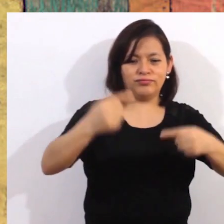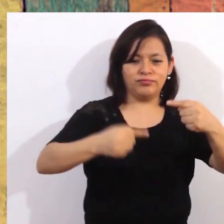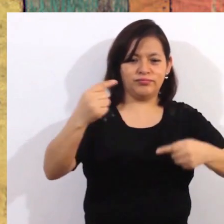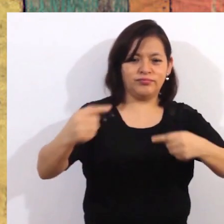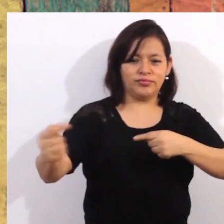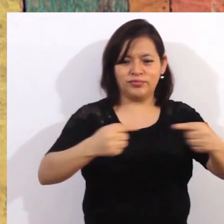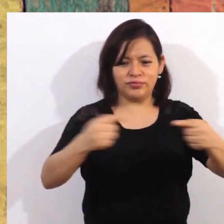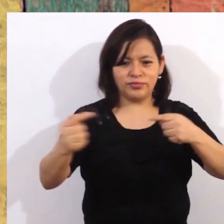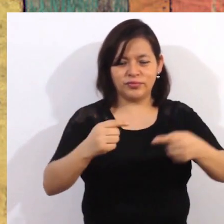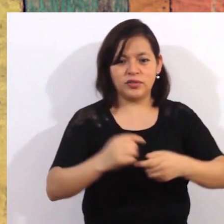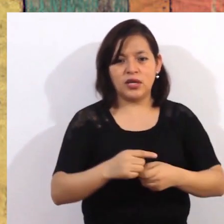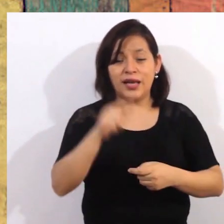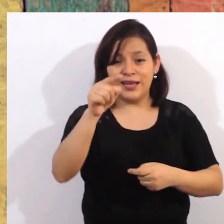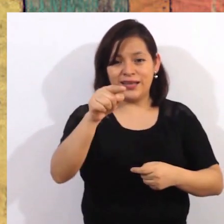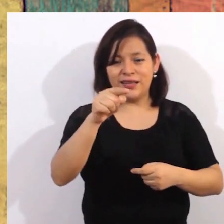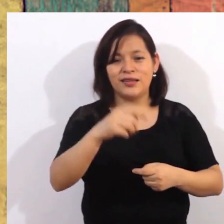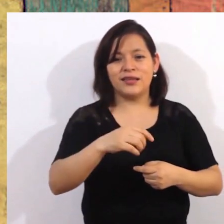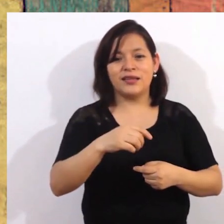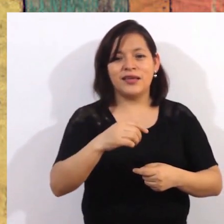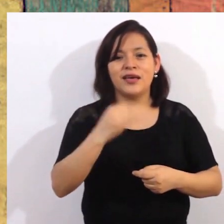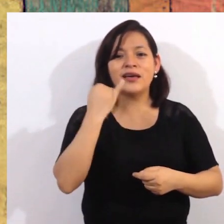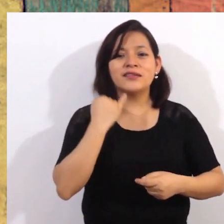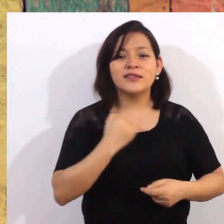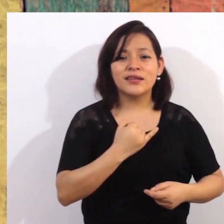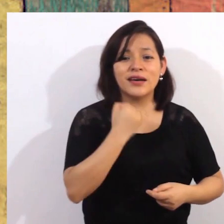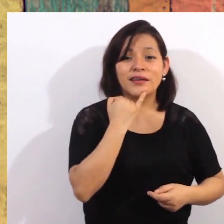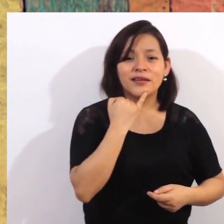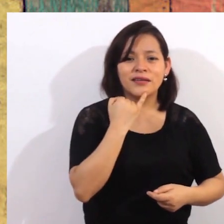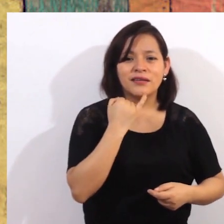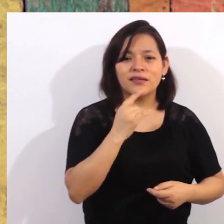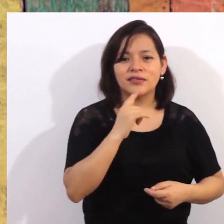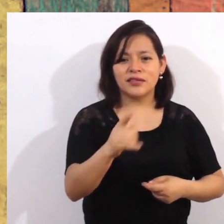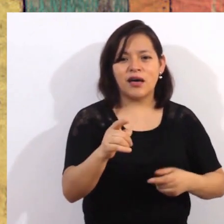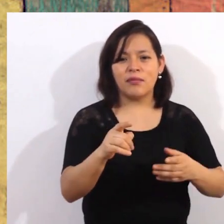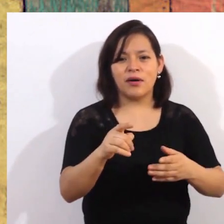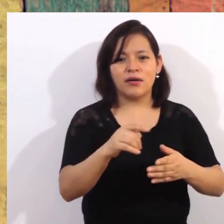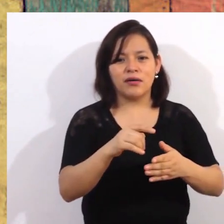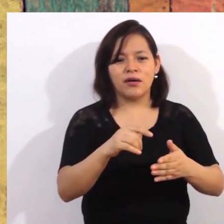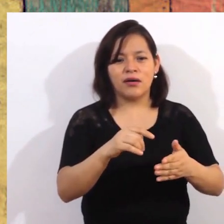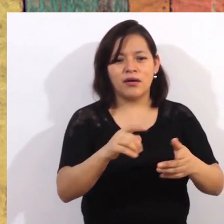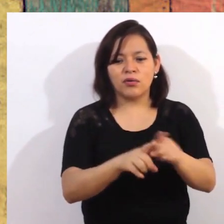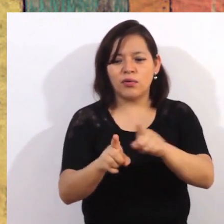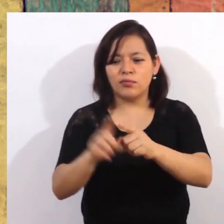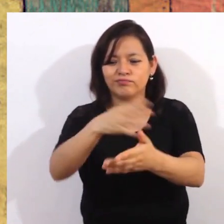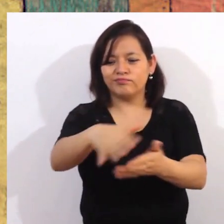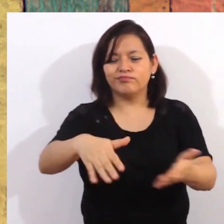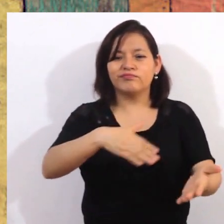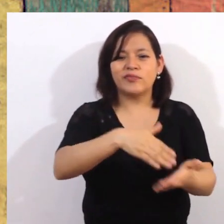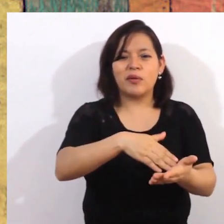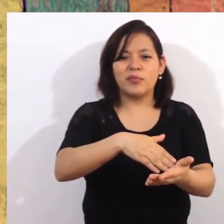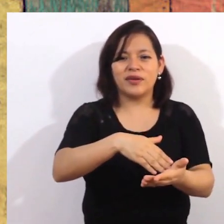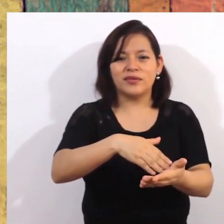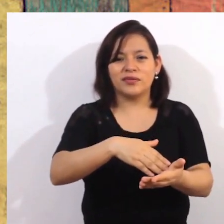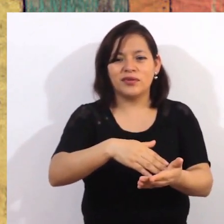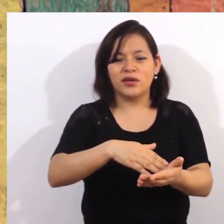precisamente Israel. Israel a veces va a ser un reino, un sector jaloneado por